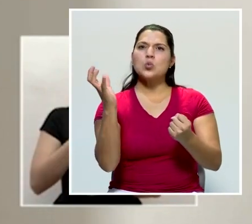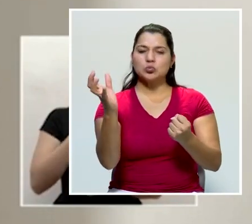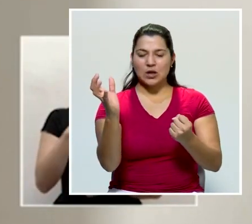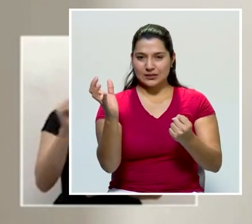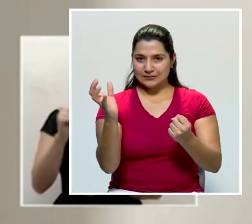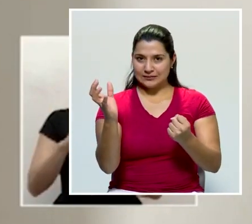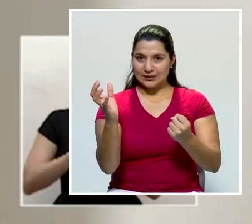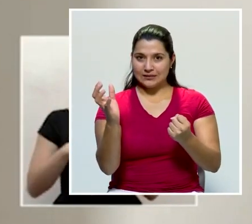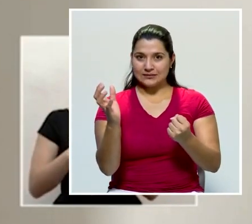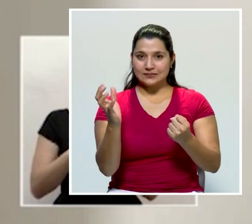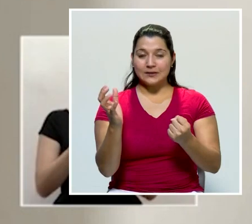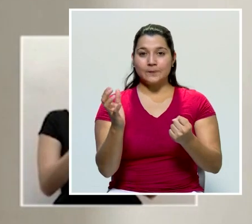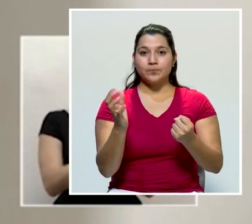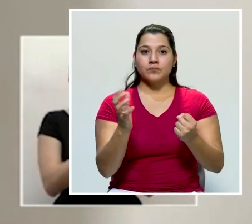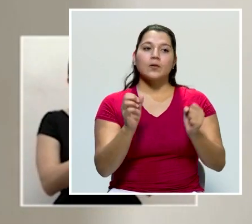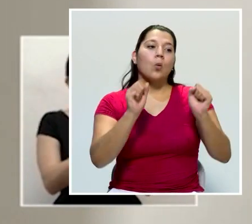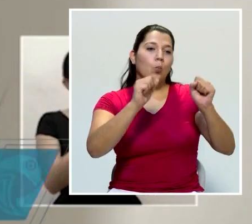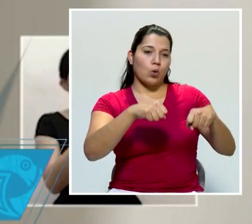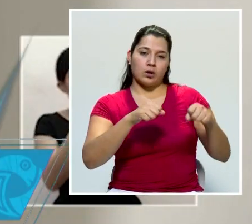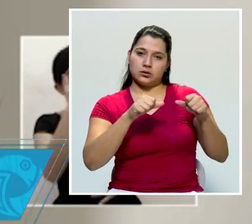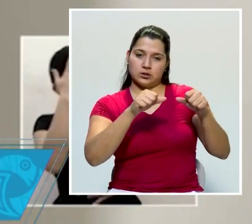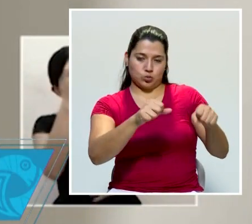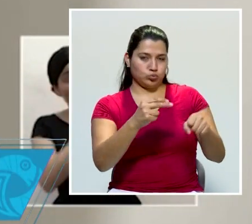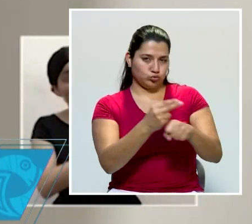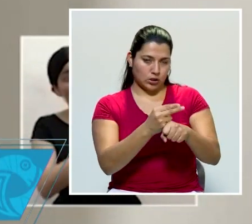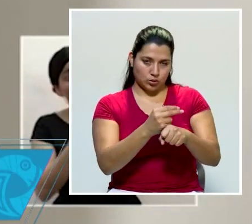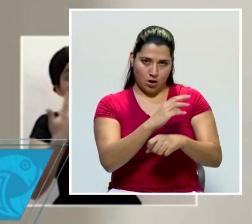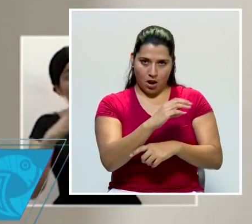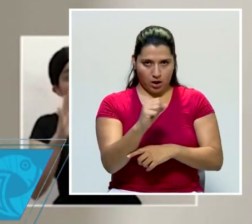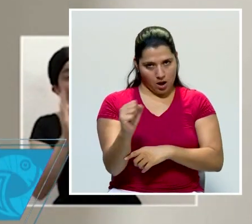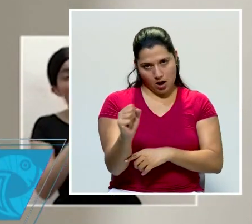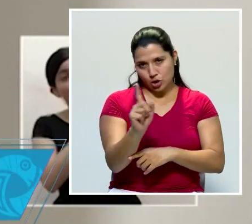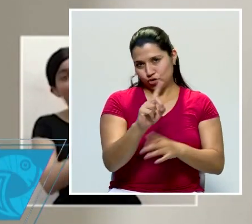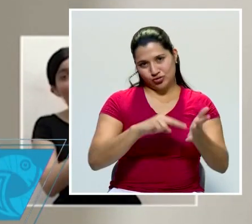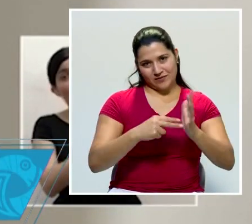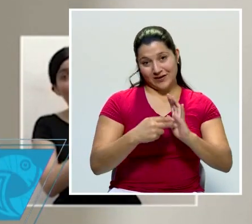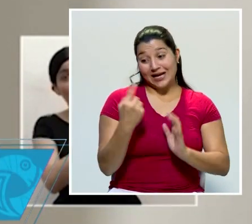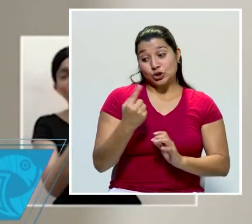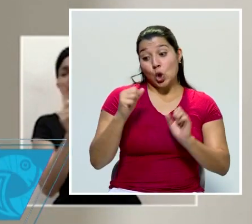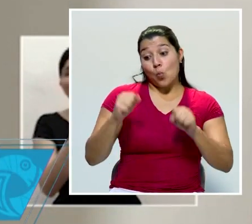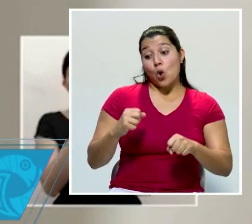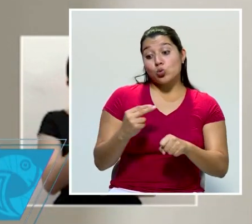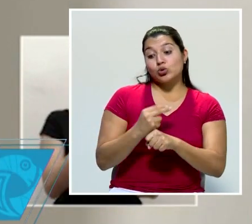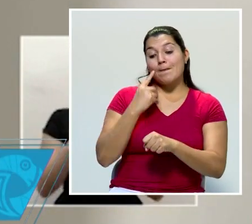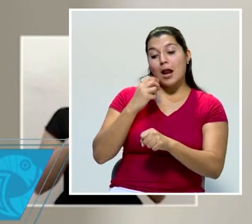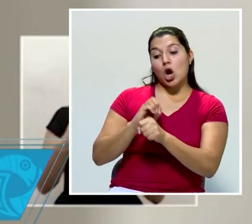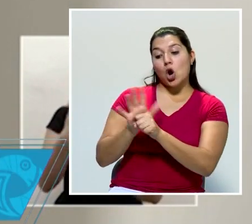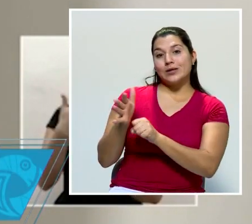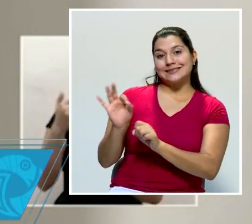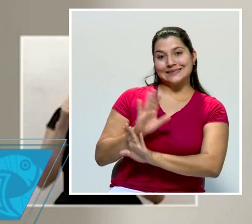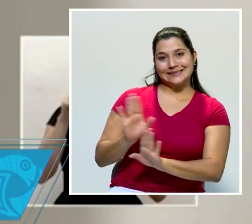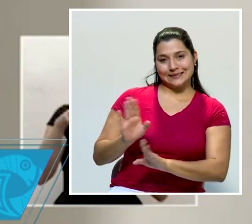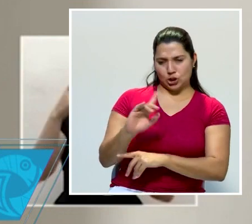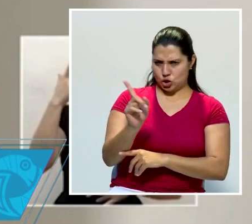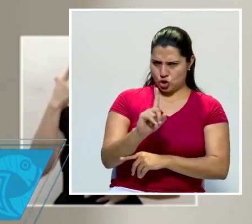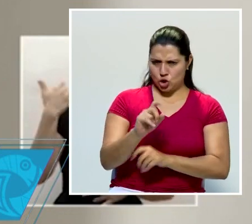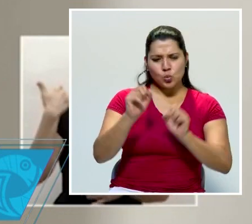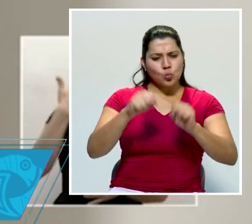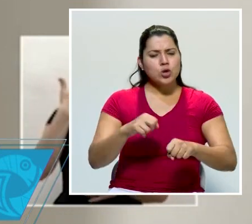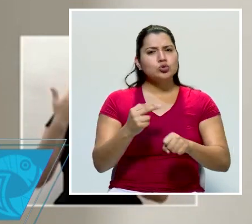es que solo se pueden utilizar para pacientes COVID-19, se pueden usar para pacientes quemados,